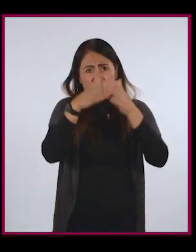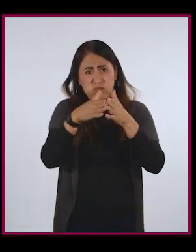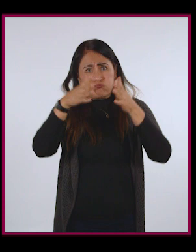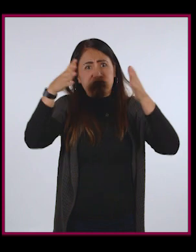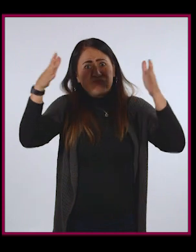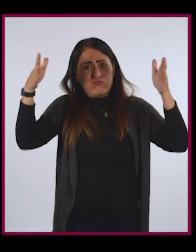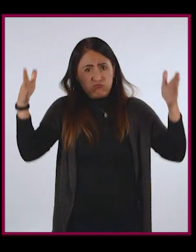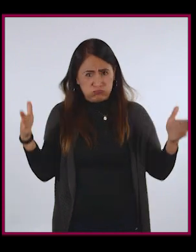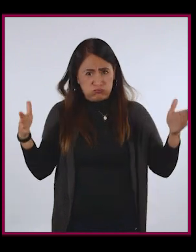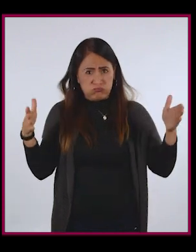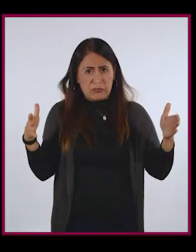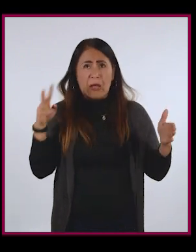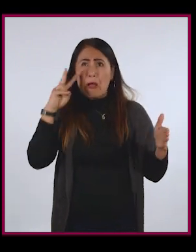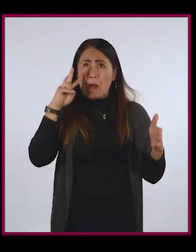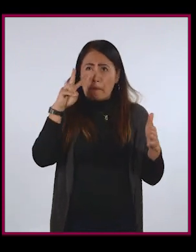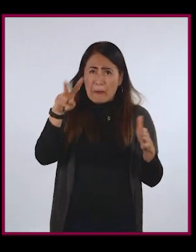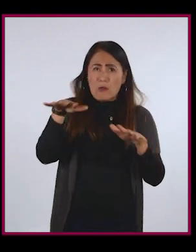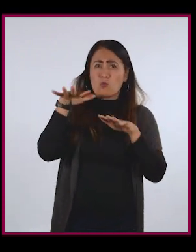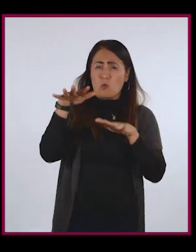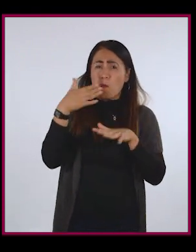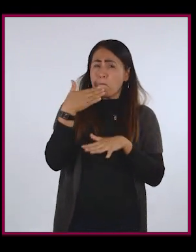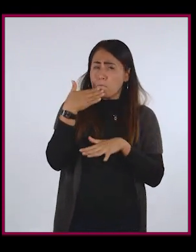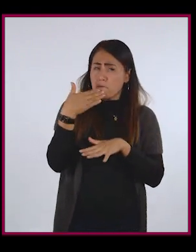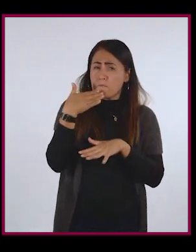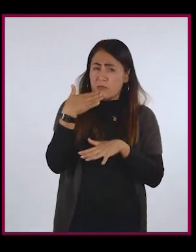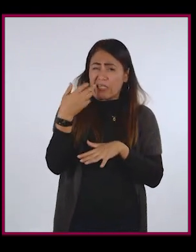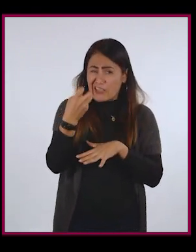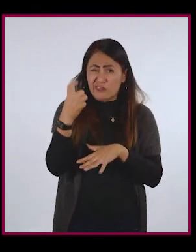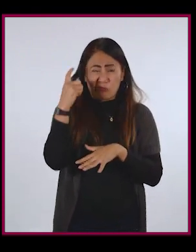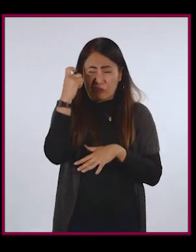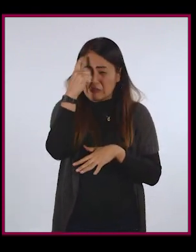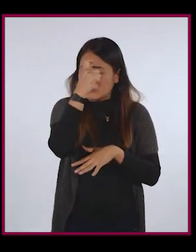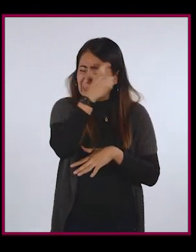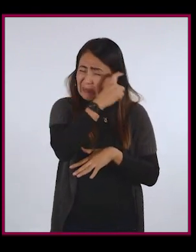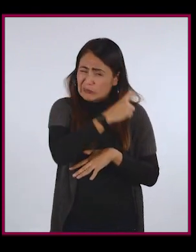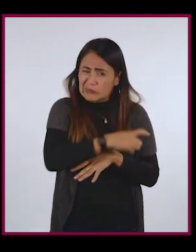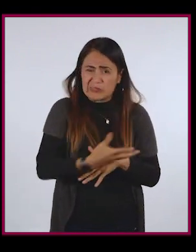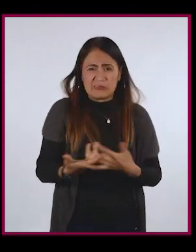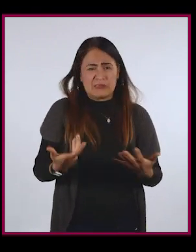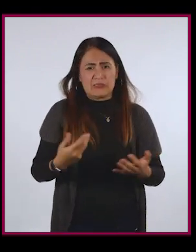obtengan fotografías de ese tamaño con muy alta definición. Es